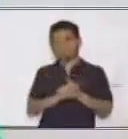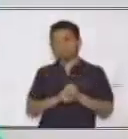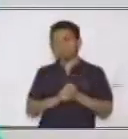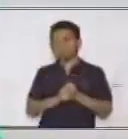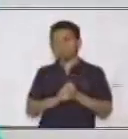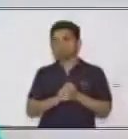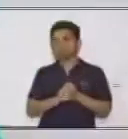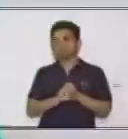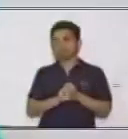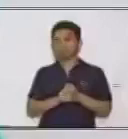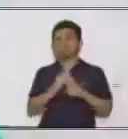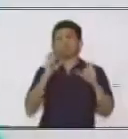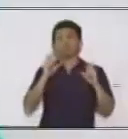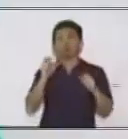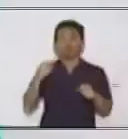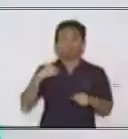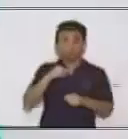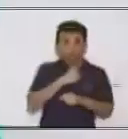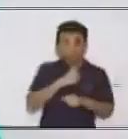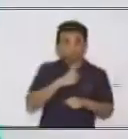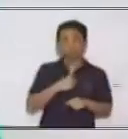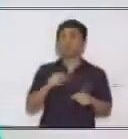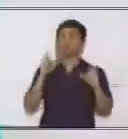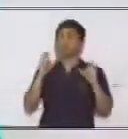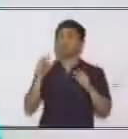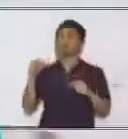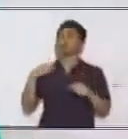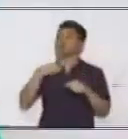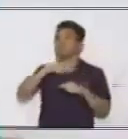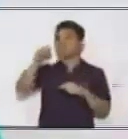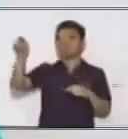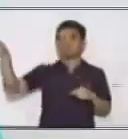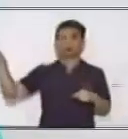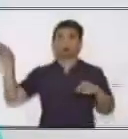Y cuidándonos nosotros, cuidamos a los demás.